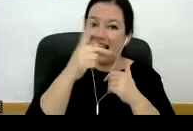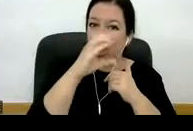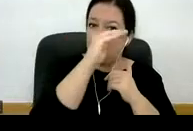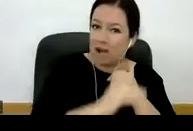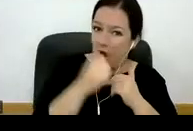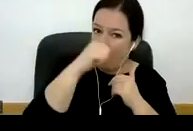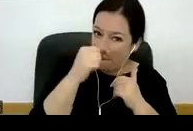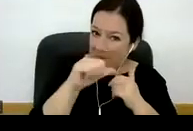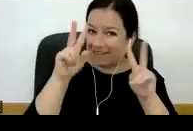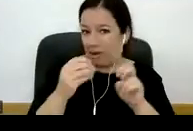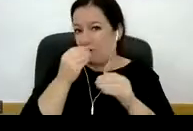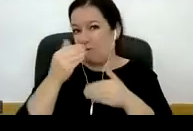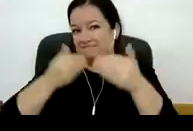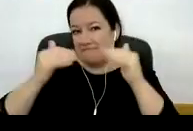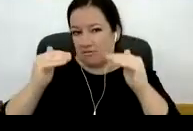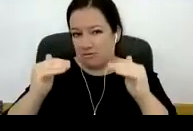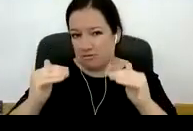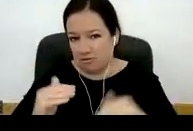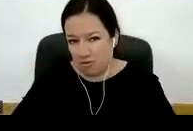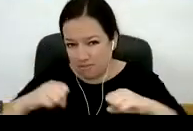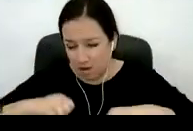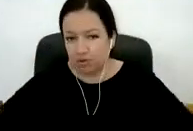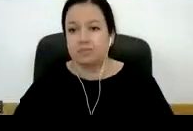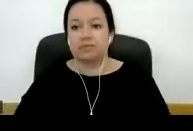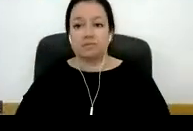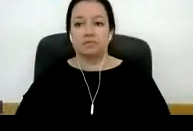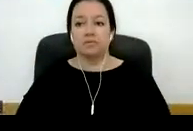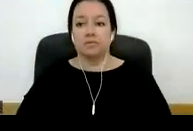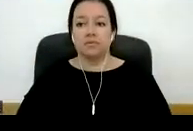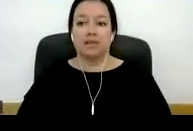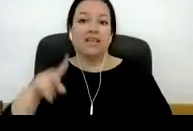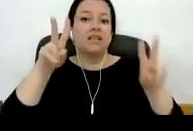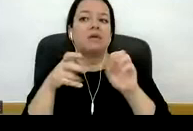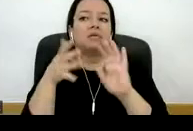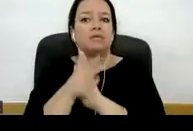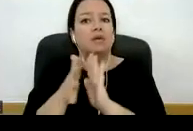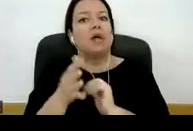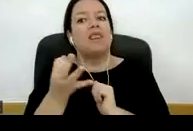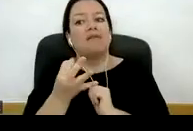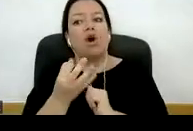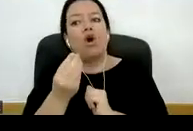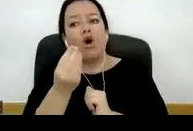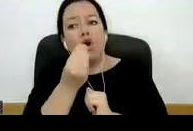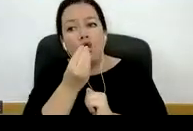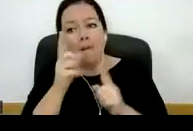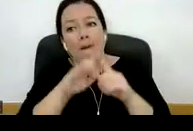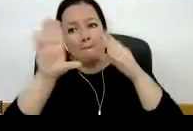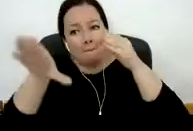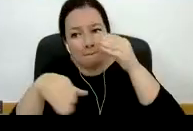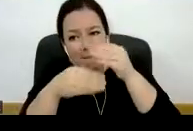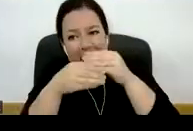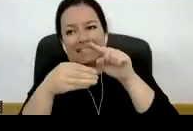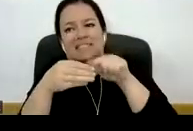hombres. A partir de aquí podéis introducir el concepto de la conveniencia de alimentos, de complementos alimenticios a base de